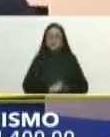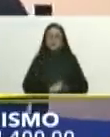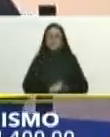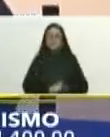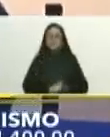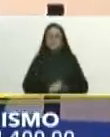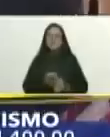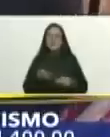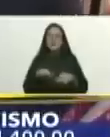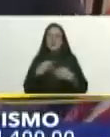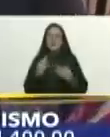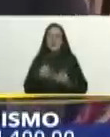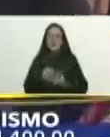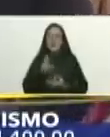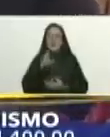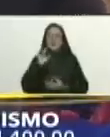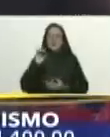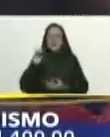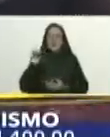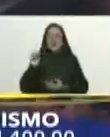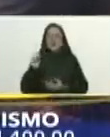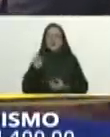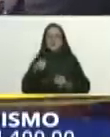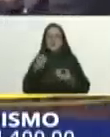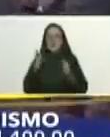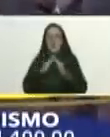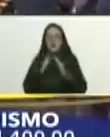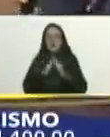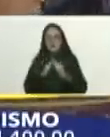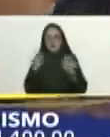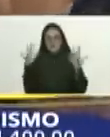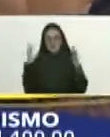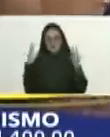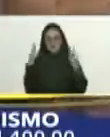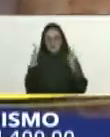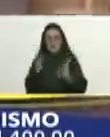la familia Ríos, su vivienda.